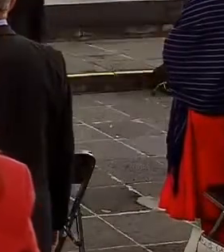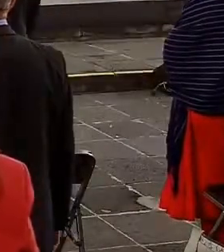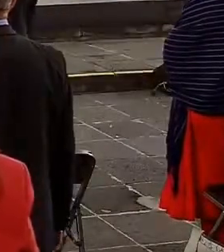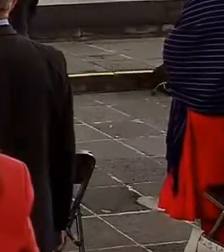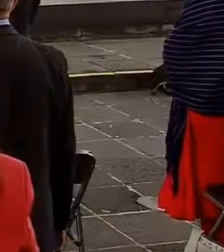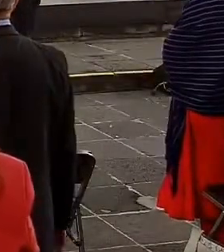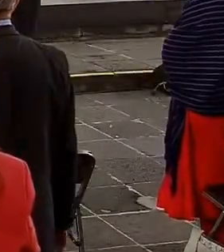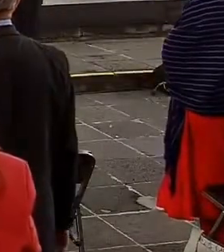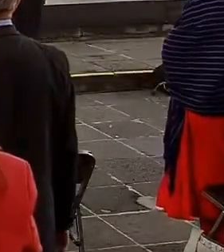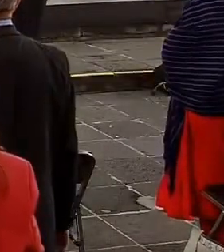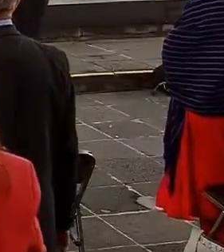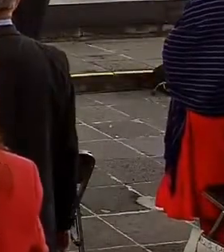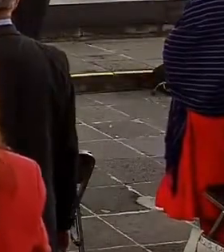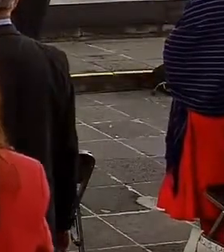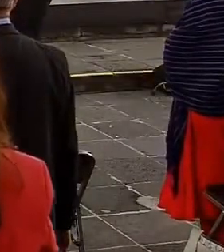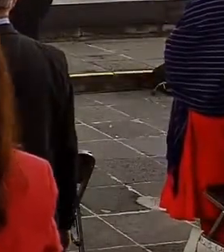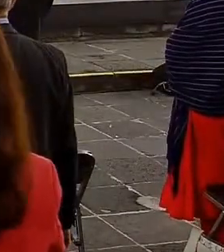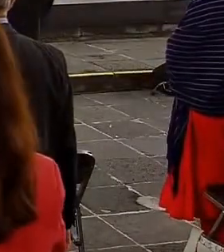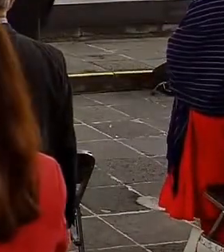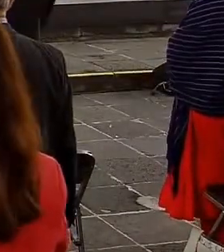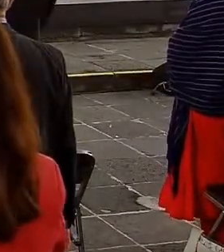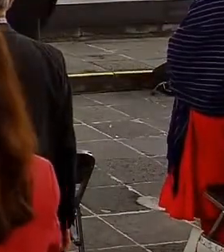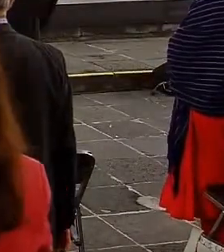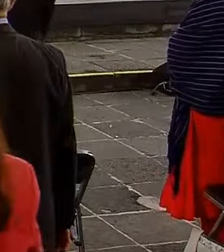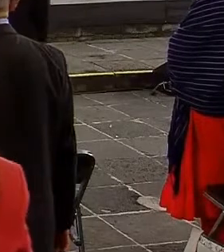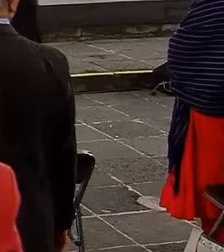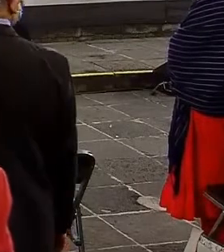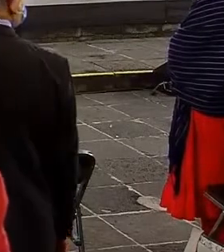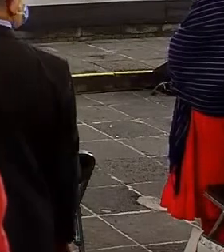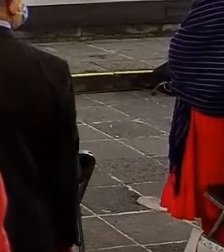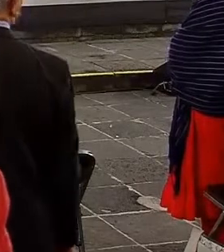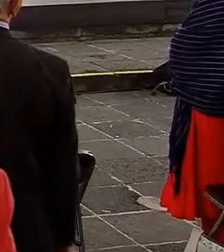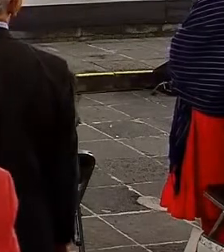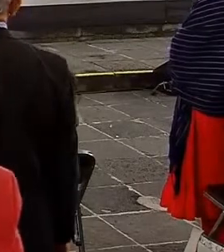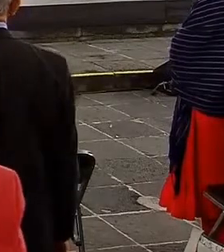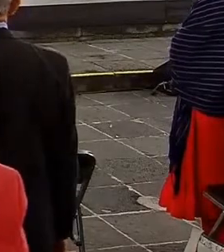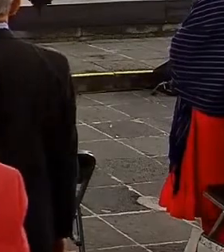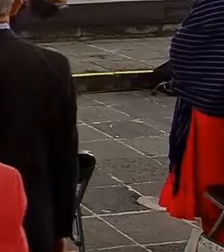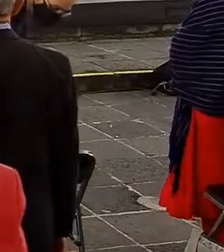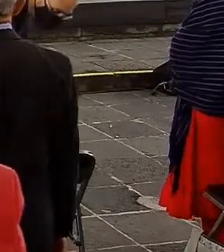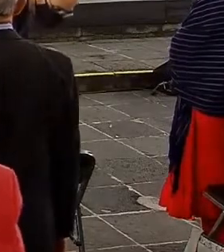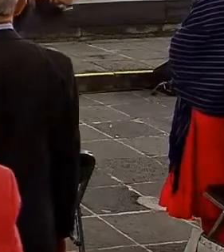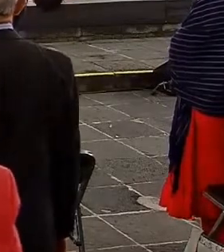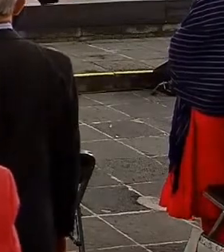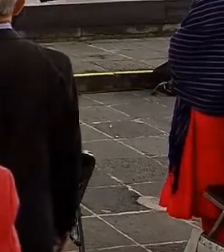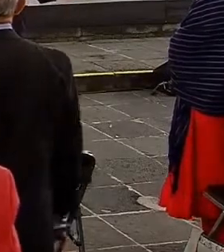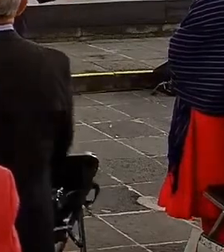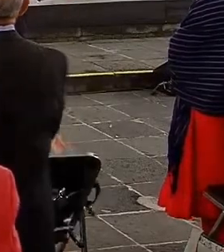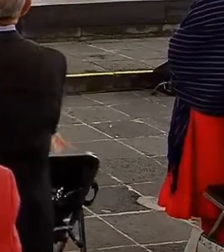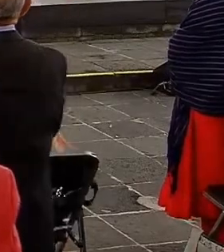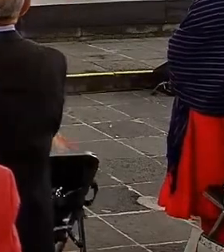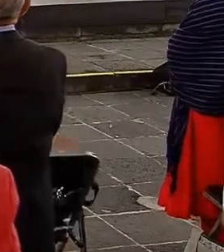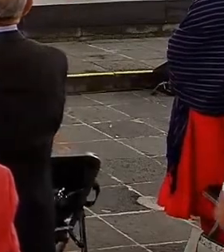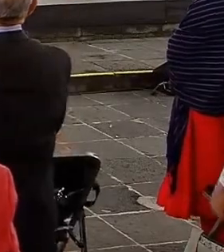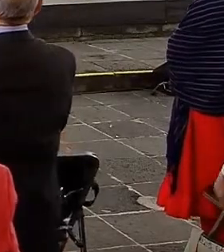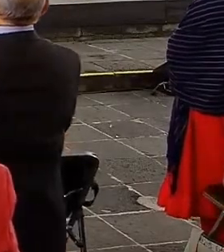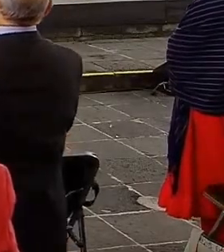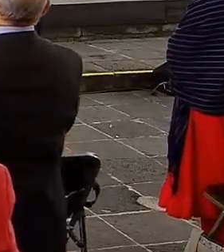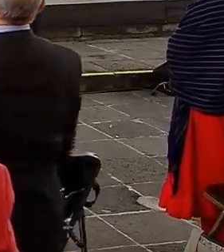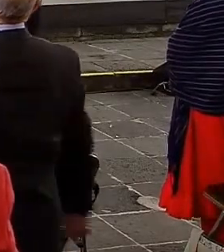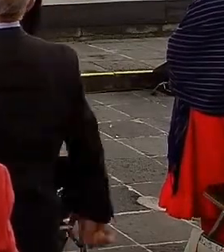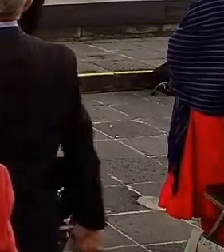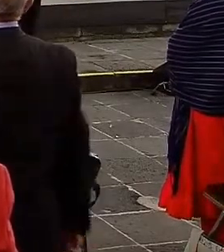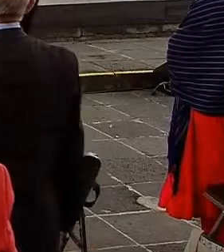Damos inicio a esta ceremonia con los honores correspondientes al presidente constitucional de los Estados Unidos mexicanos y